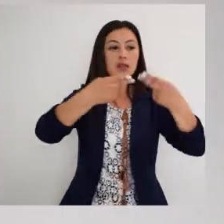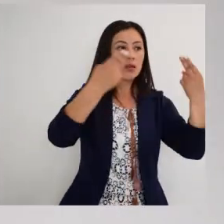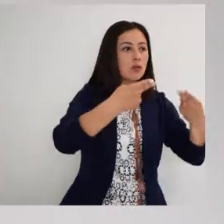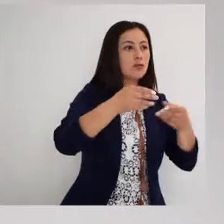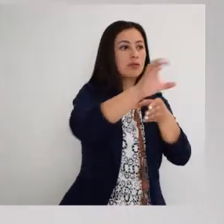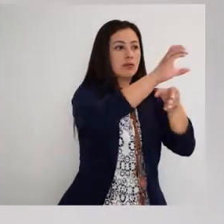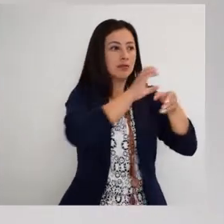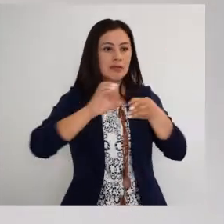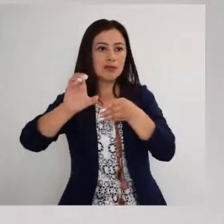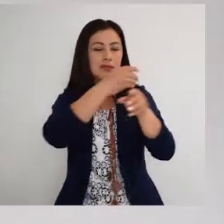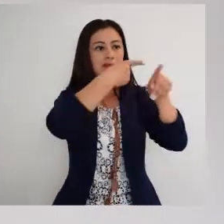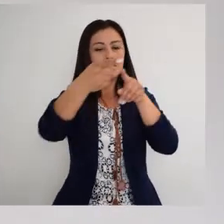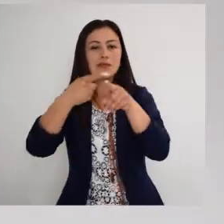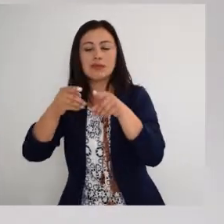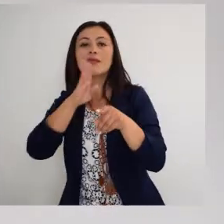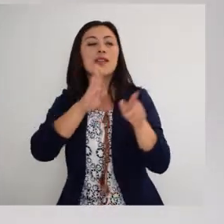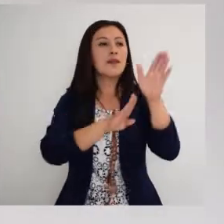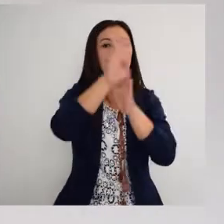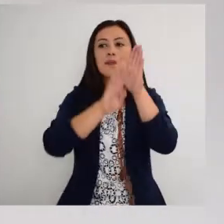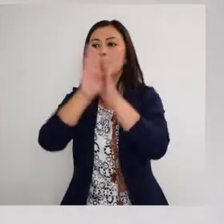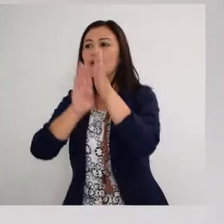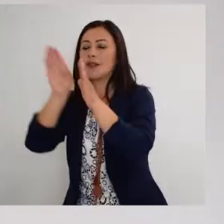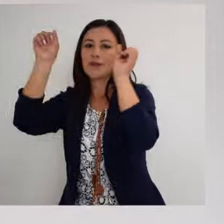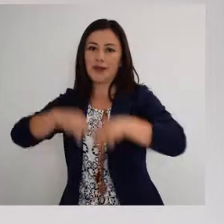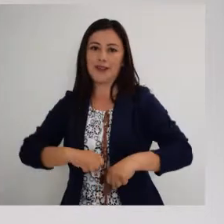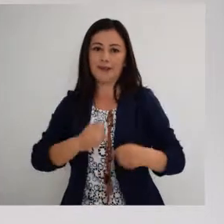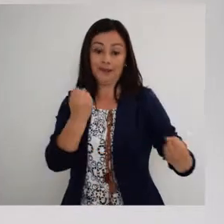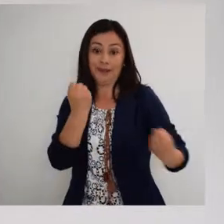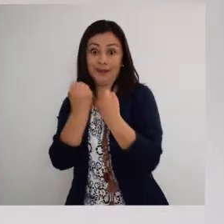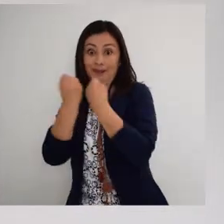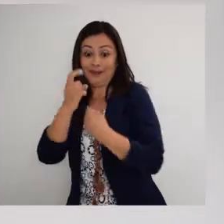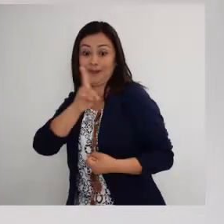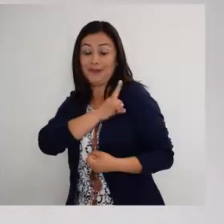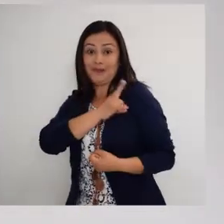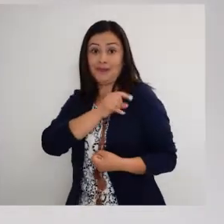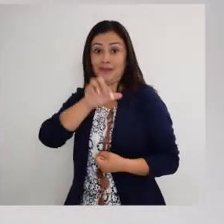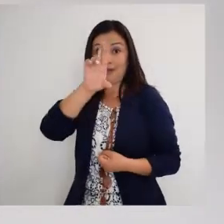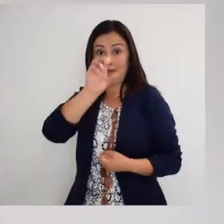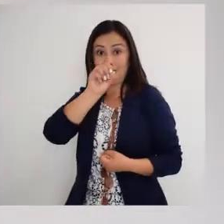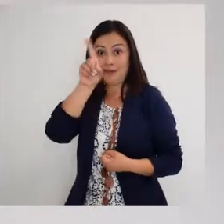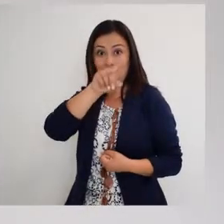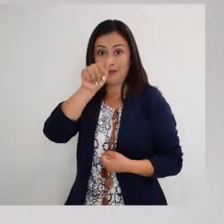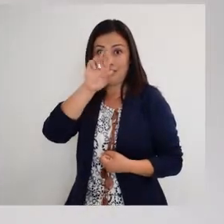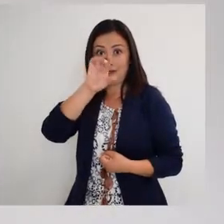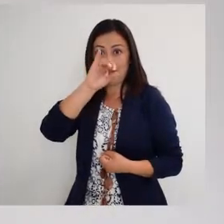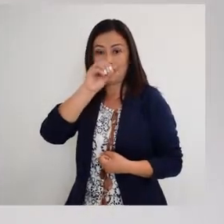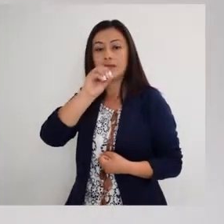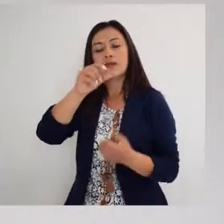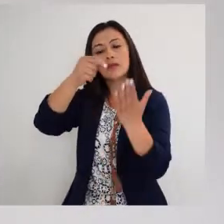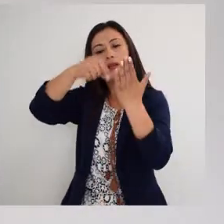los municipios en materia de desarrollo, apoyados por la Universidad del Rosario, y hacen este estudio donde